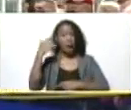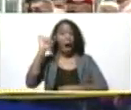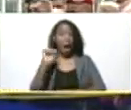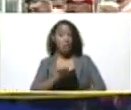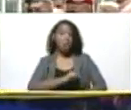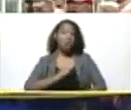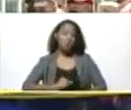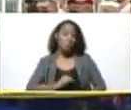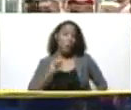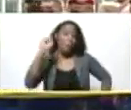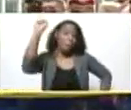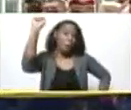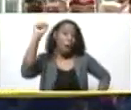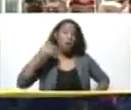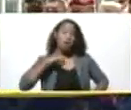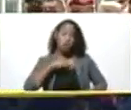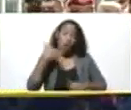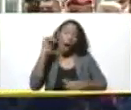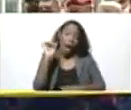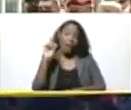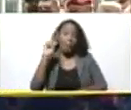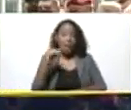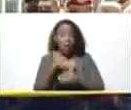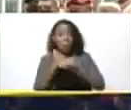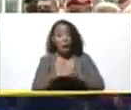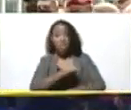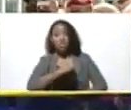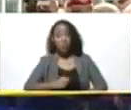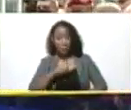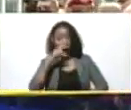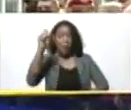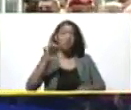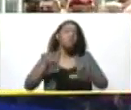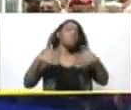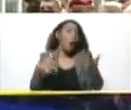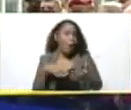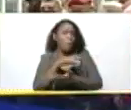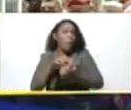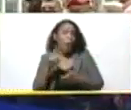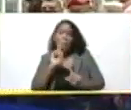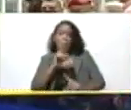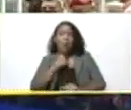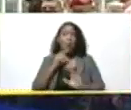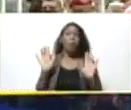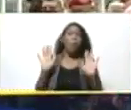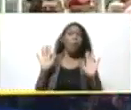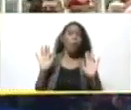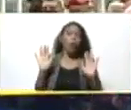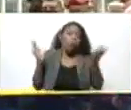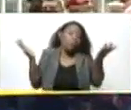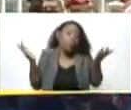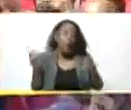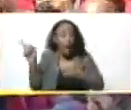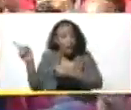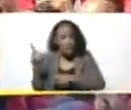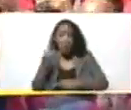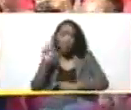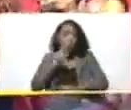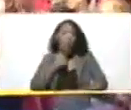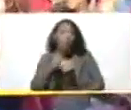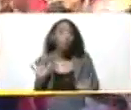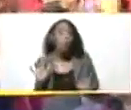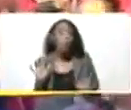Superman, nosotros tenemos super bigote. ¿Y cuál es el rollo, pues? ¿No les gustó? Ah, a ellos, digo, ¿no les